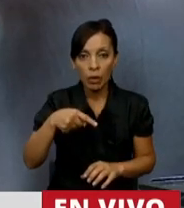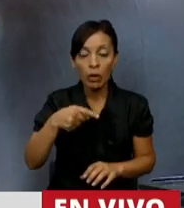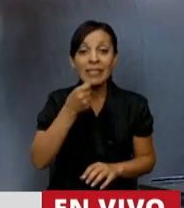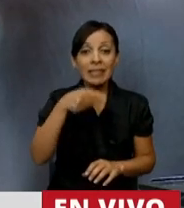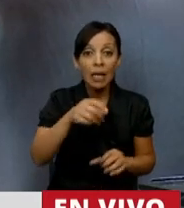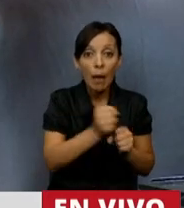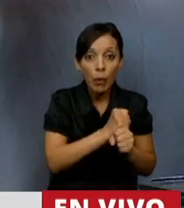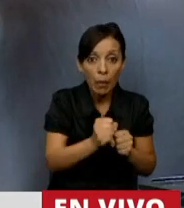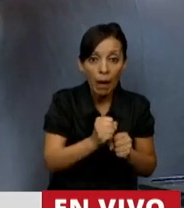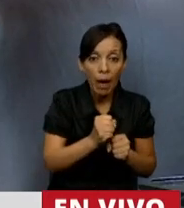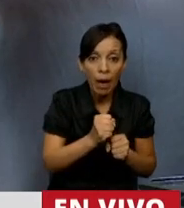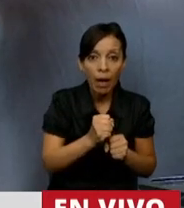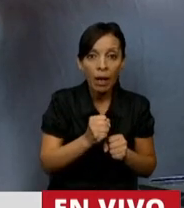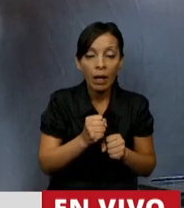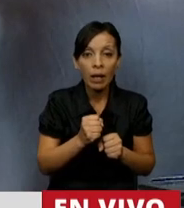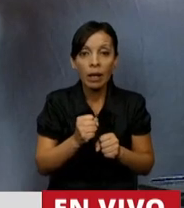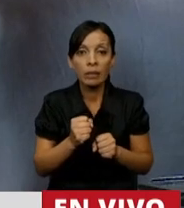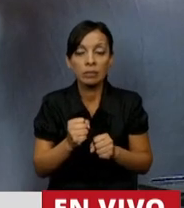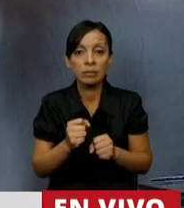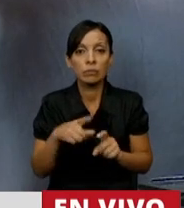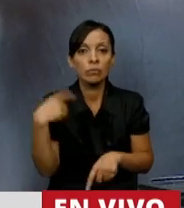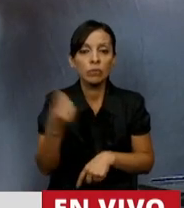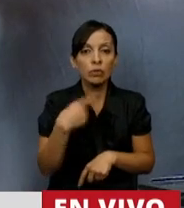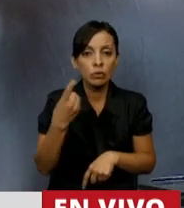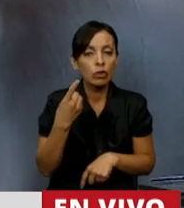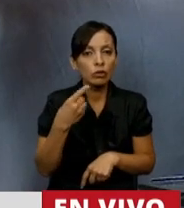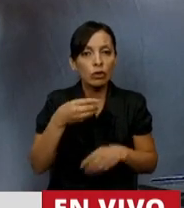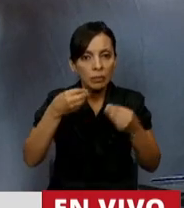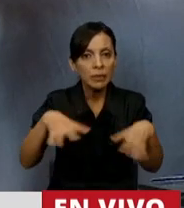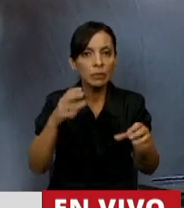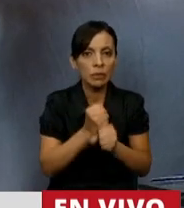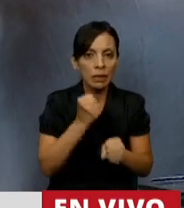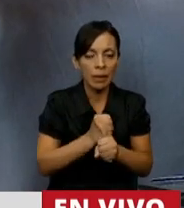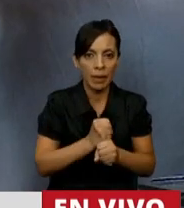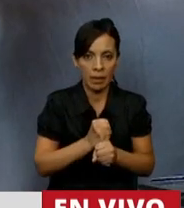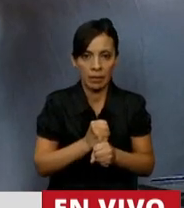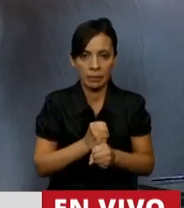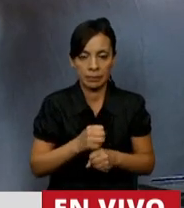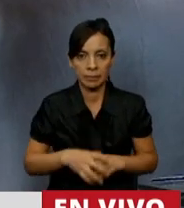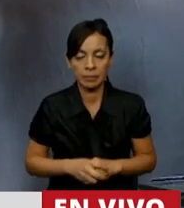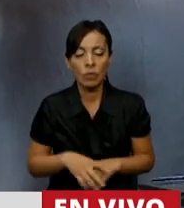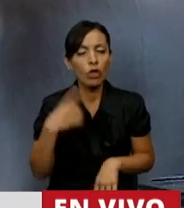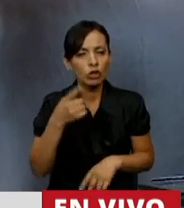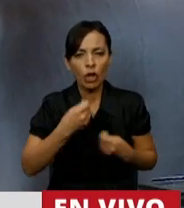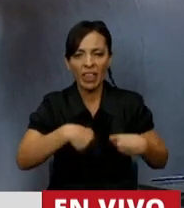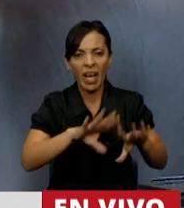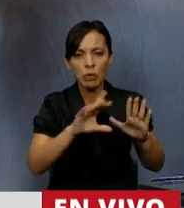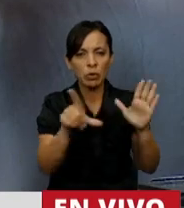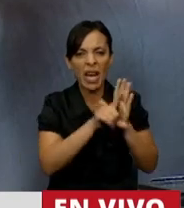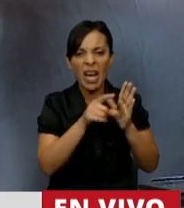aprueba, apenas se apruebe, nosotros nos vamos a poner a trabajar para que sea derogado, porque no vamos a permitir que una ley